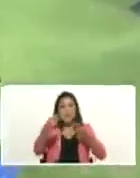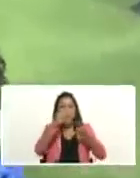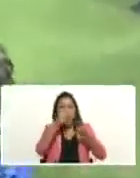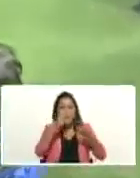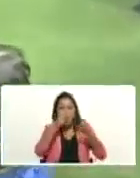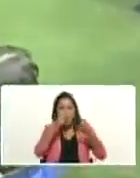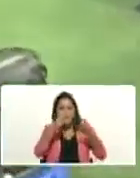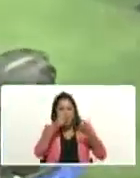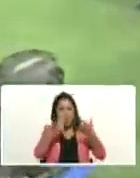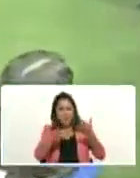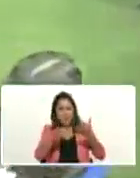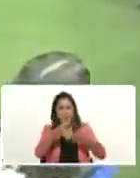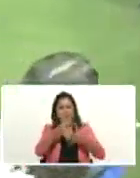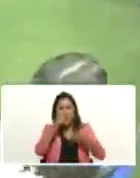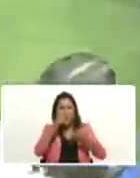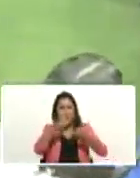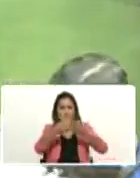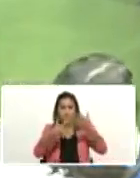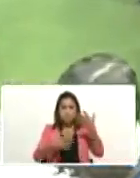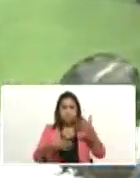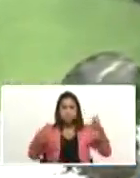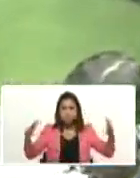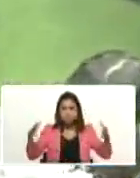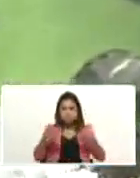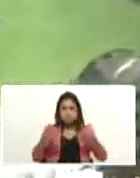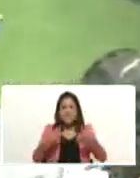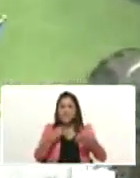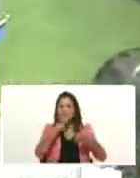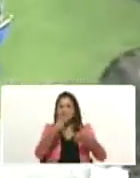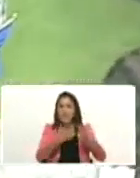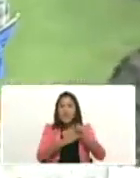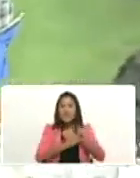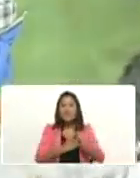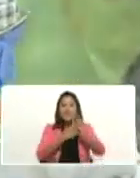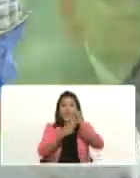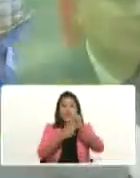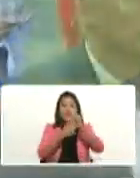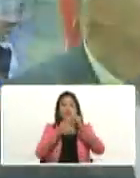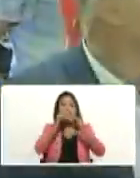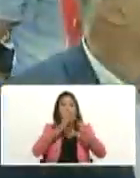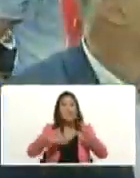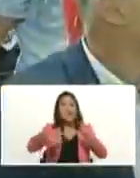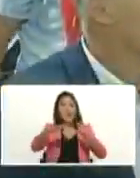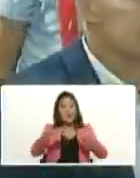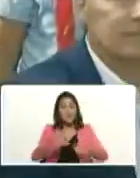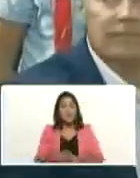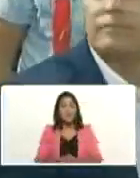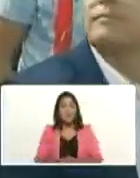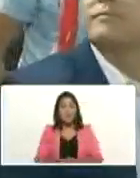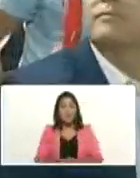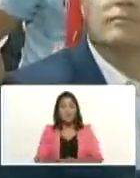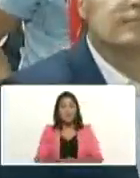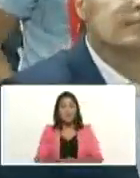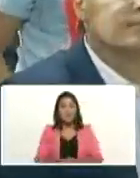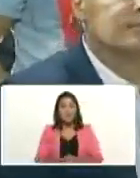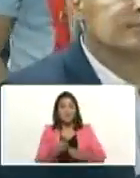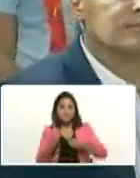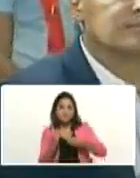Teresa, Víctor Liendo, voceros y voceras del poder popular incorporados a la